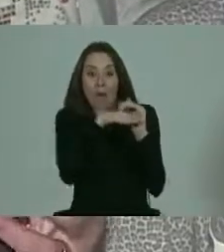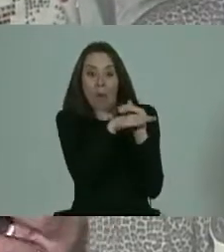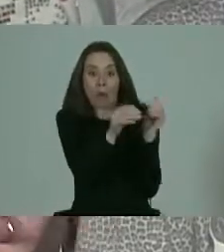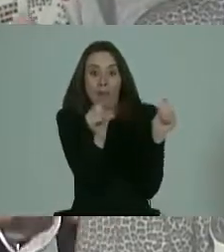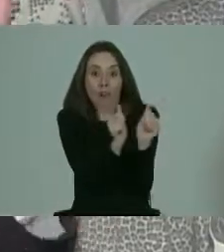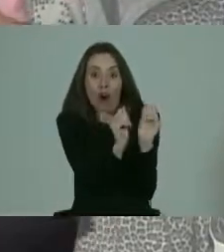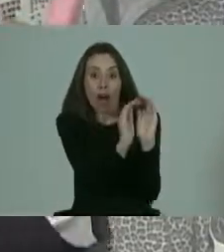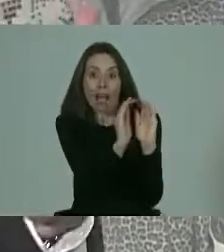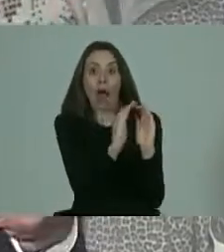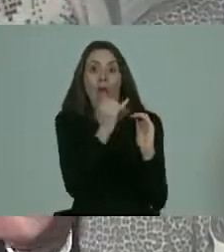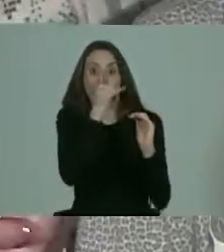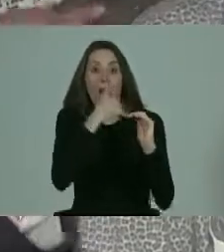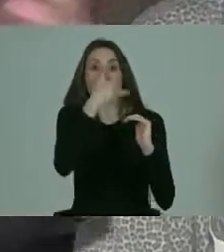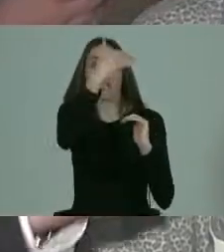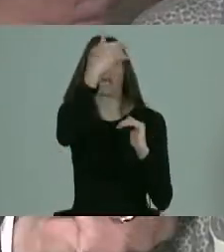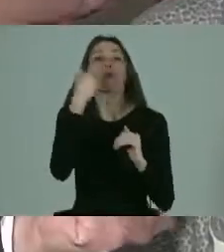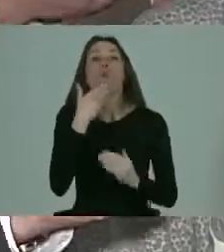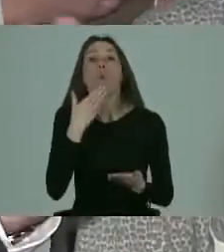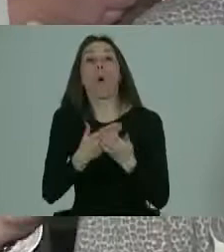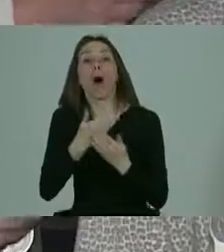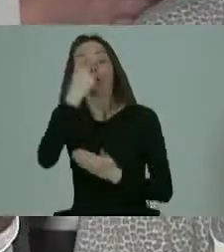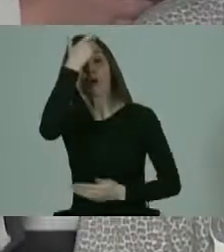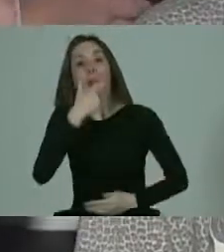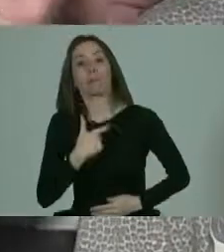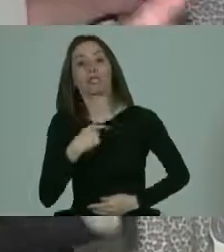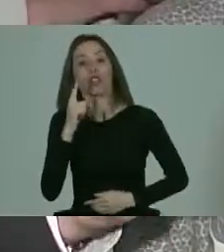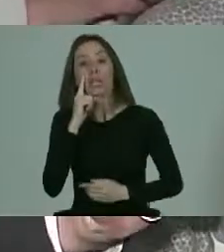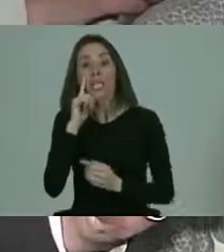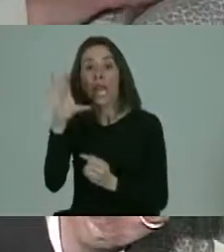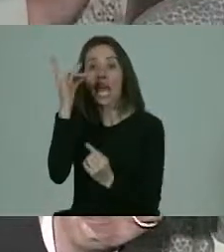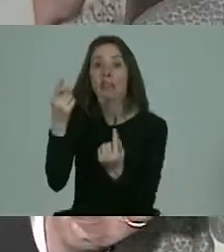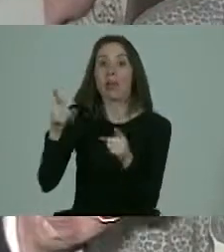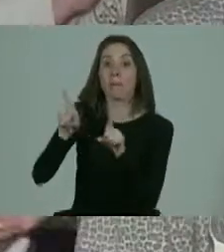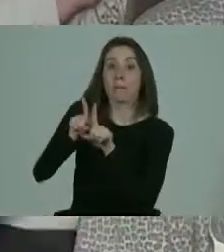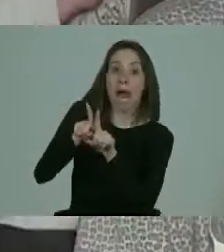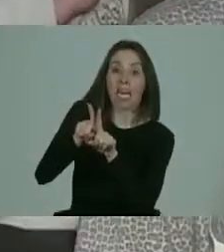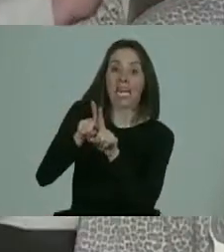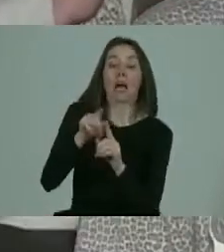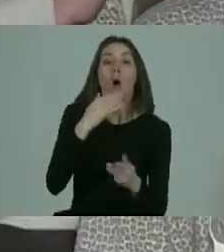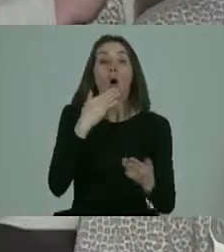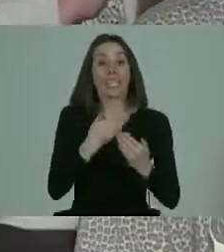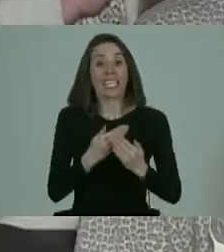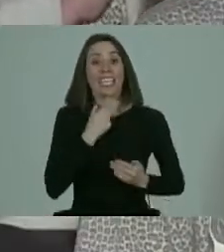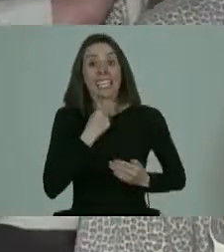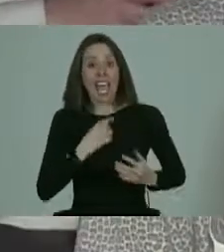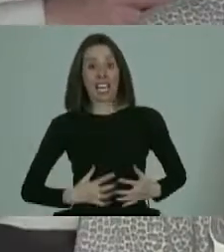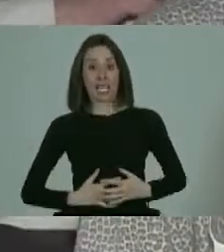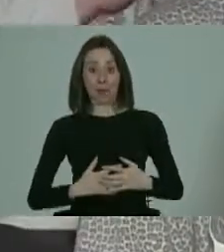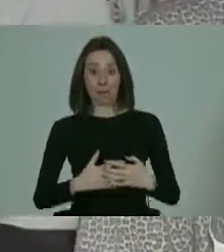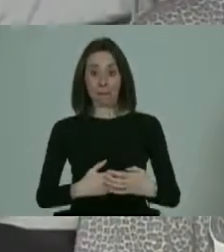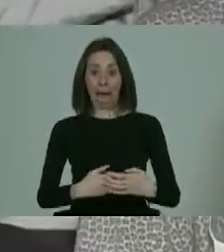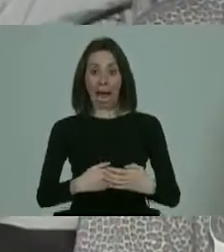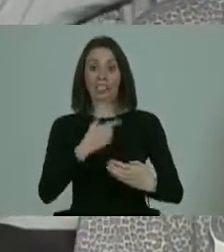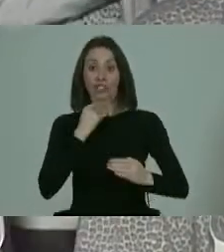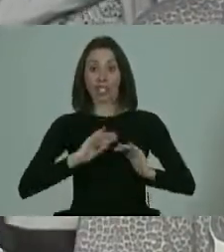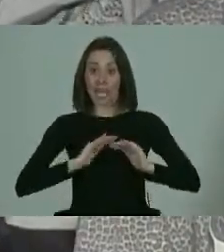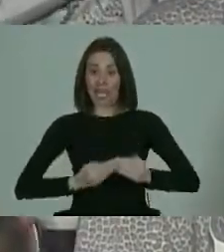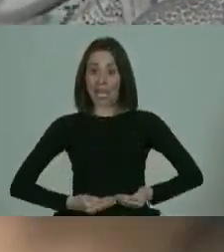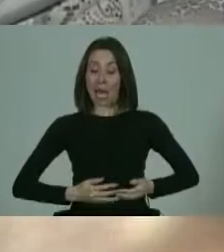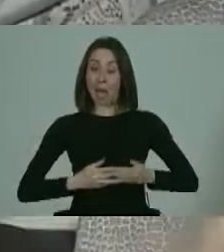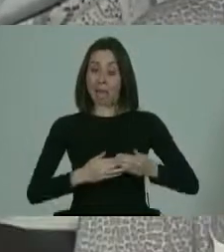ejercer su reproducción cuando tengo una pareja o cuando quiera hacerlo y no estás siempre defendiendo